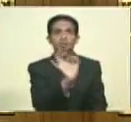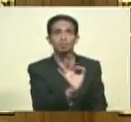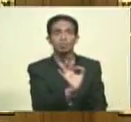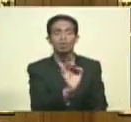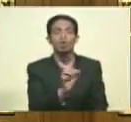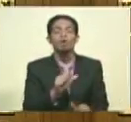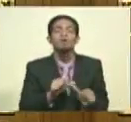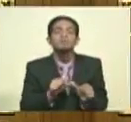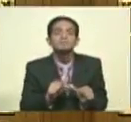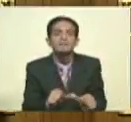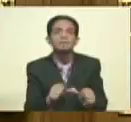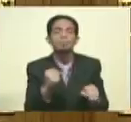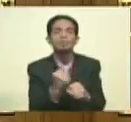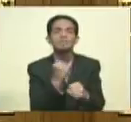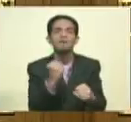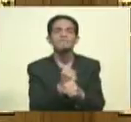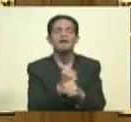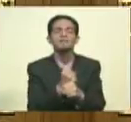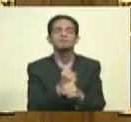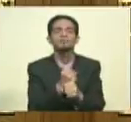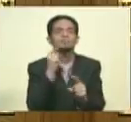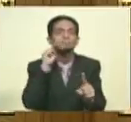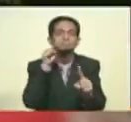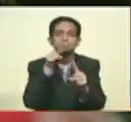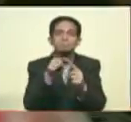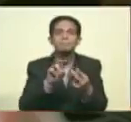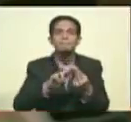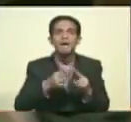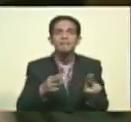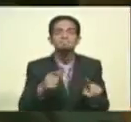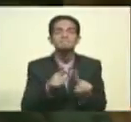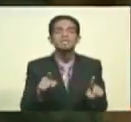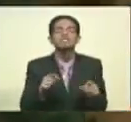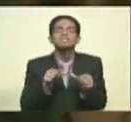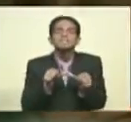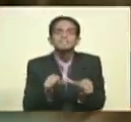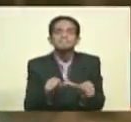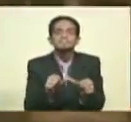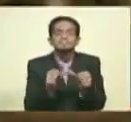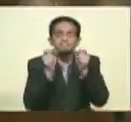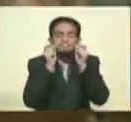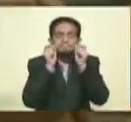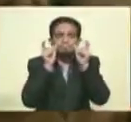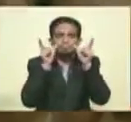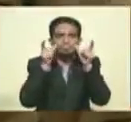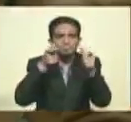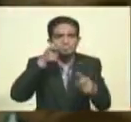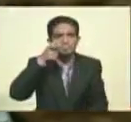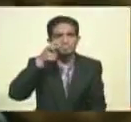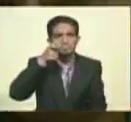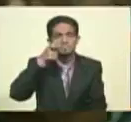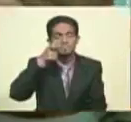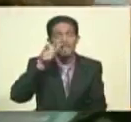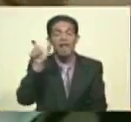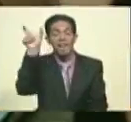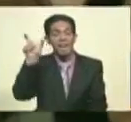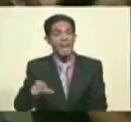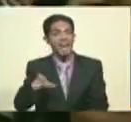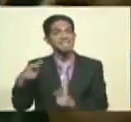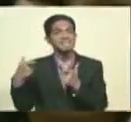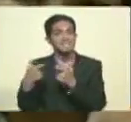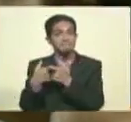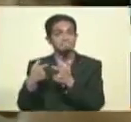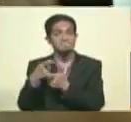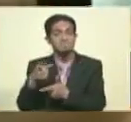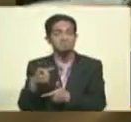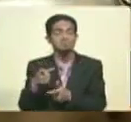seguimos trabajando por la paz, pero también seguimos muy alertas. Alertas porque el enemigo sigue